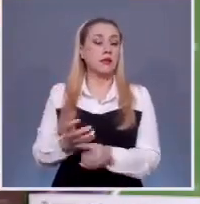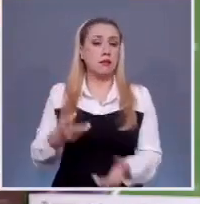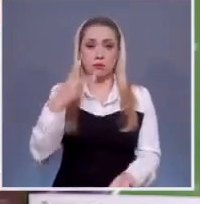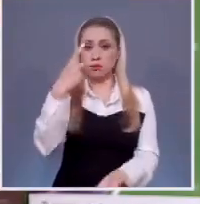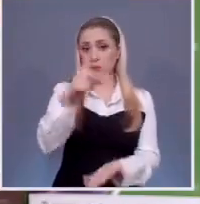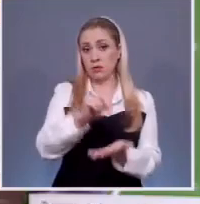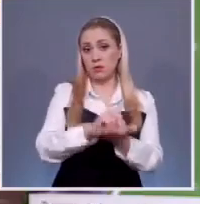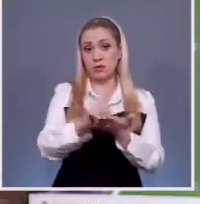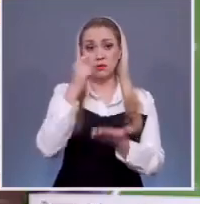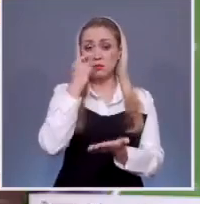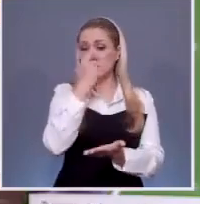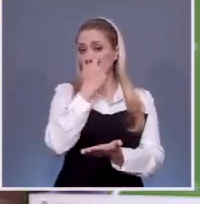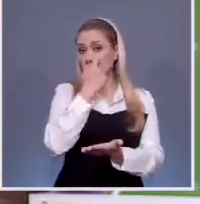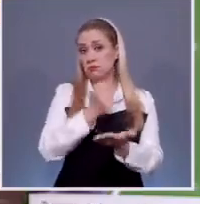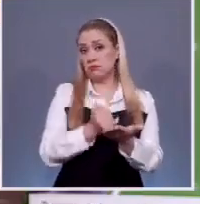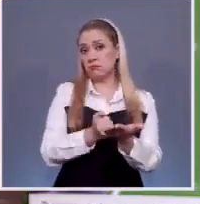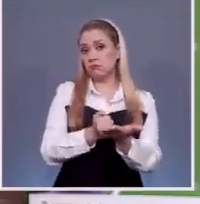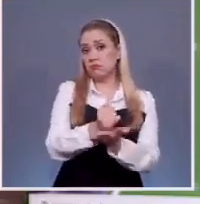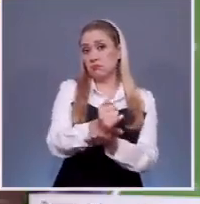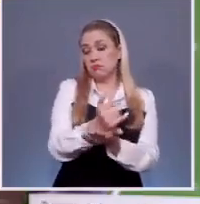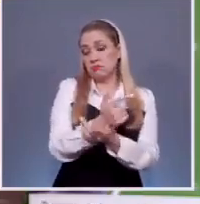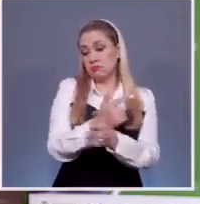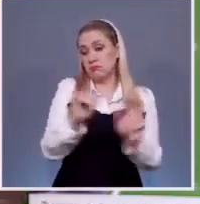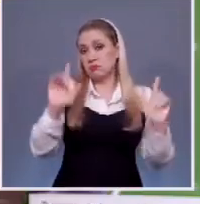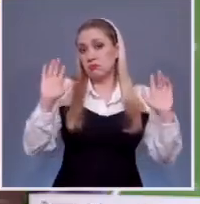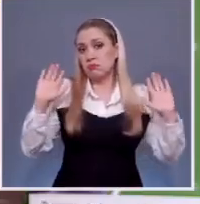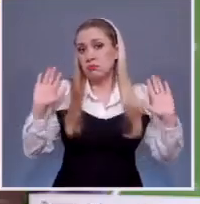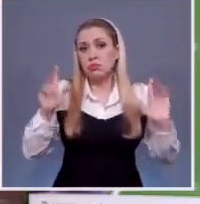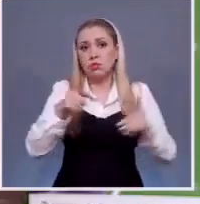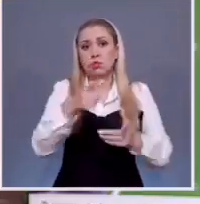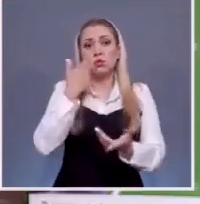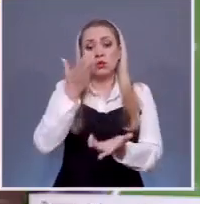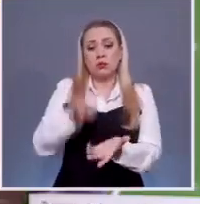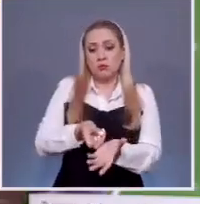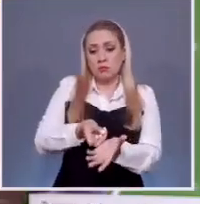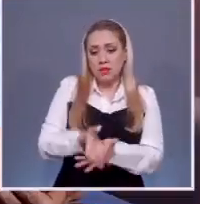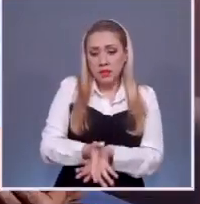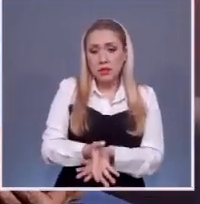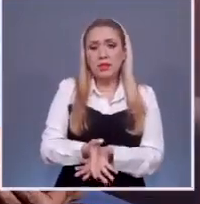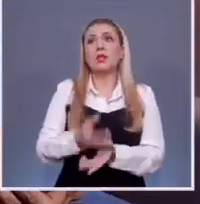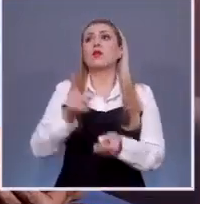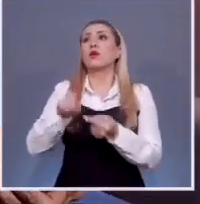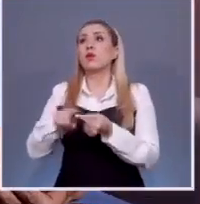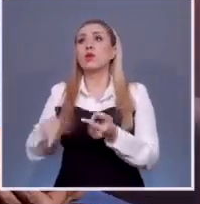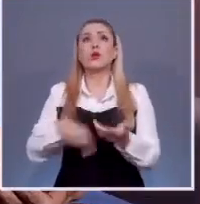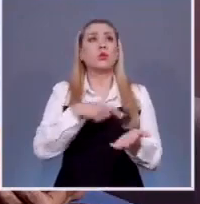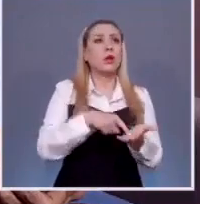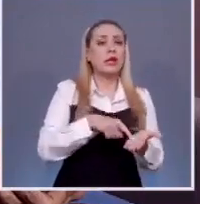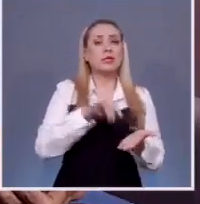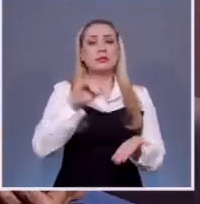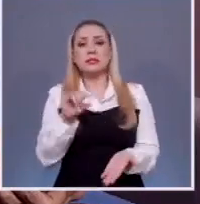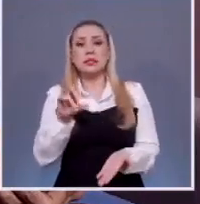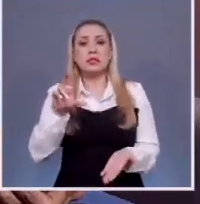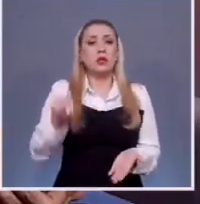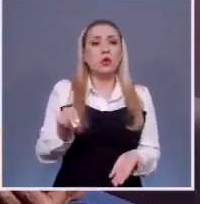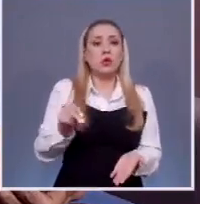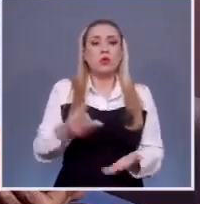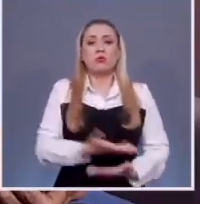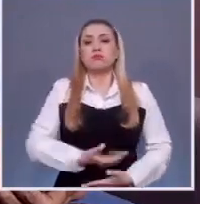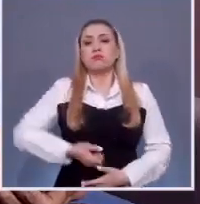el derecho a decidir incluye cómo quieres parir, en dónde quieres parir, si quieres parir o no quieres parir, cómo se te tiene que hacer la revisión